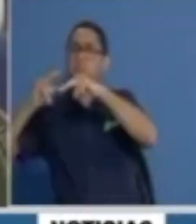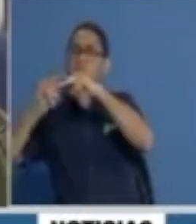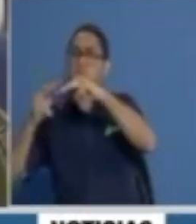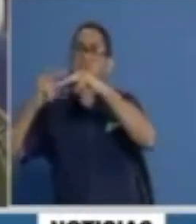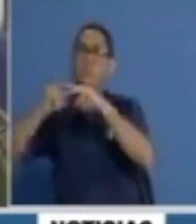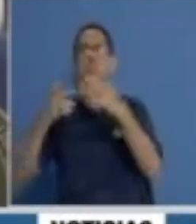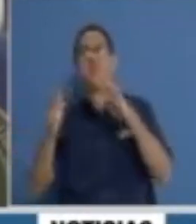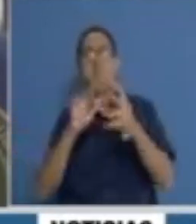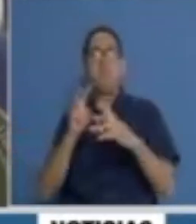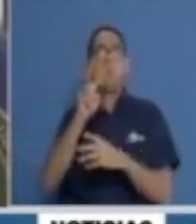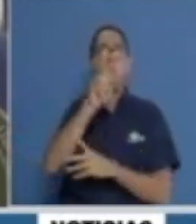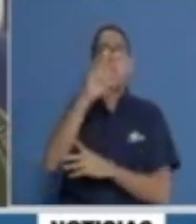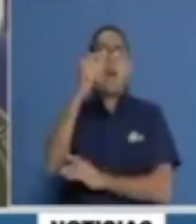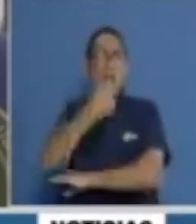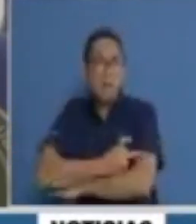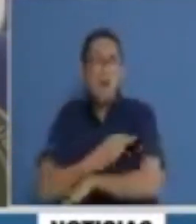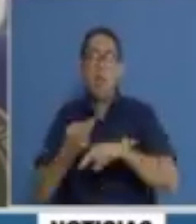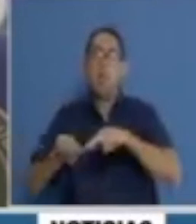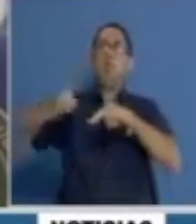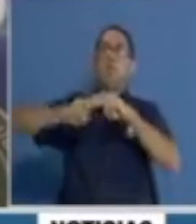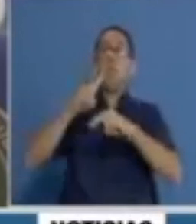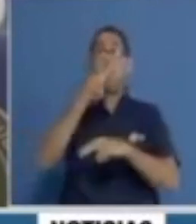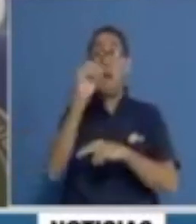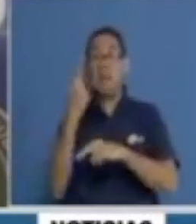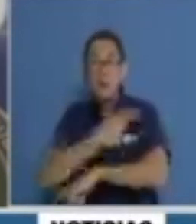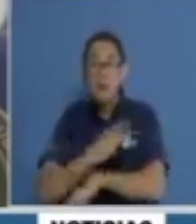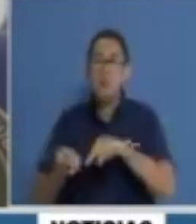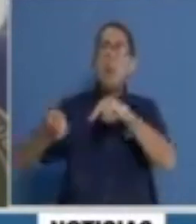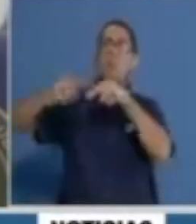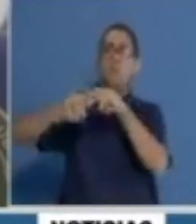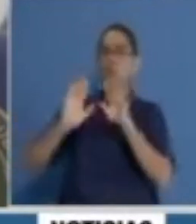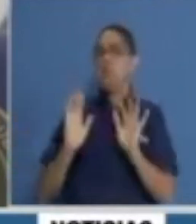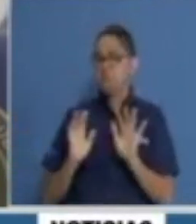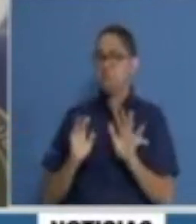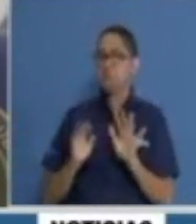por encima de 20 días. En la siguiente lámina